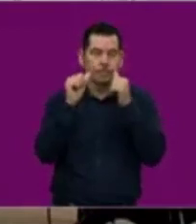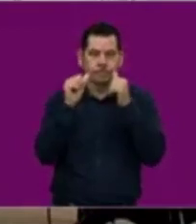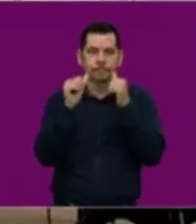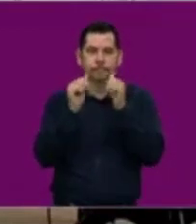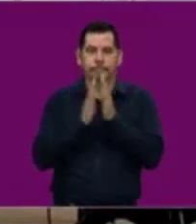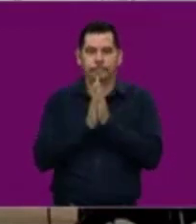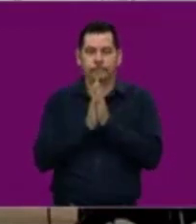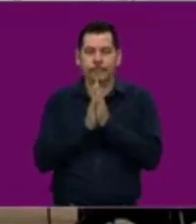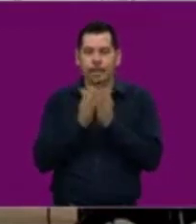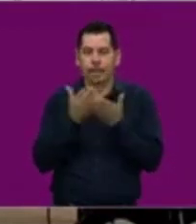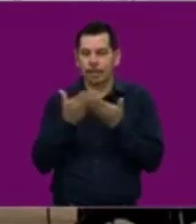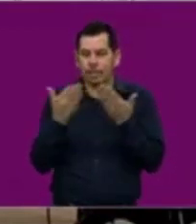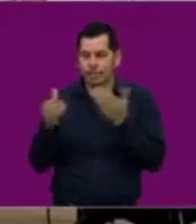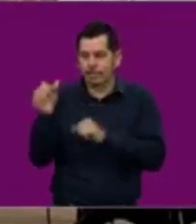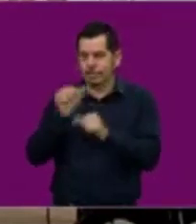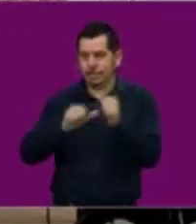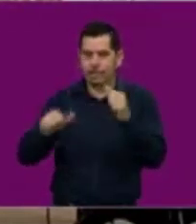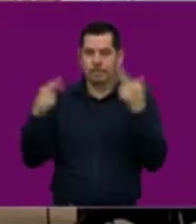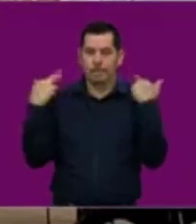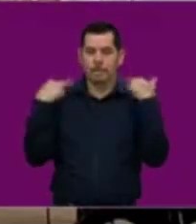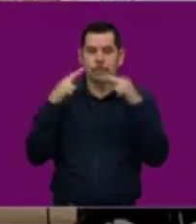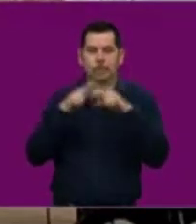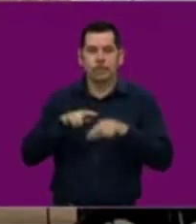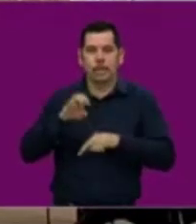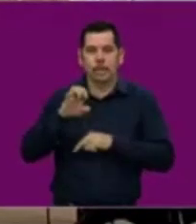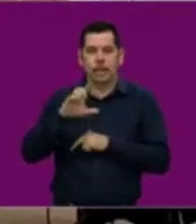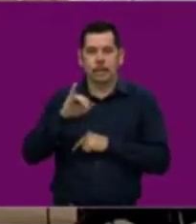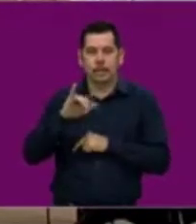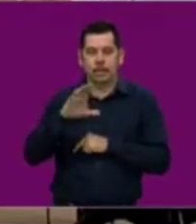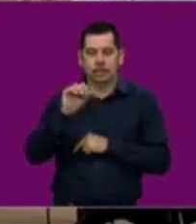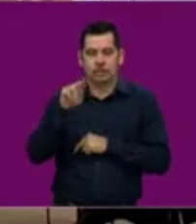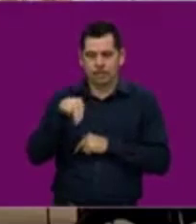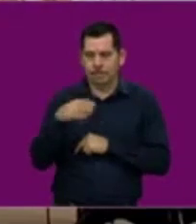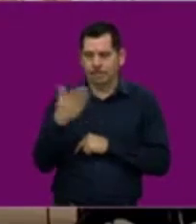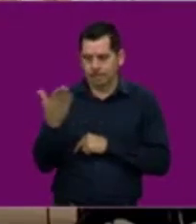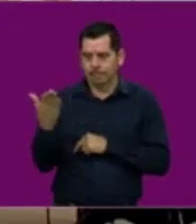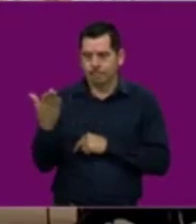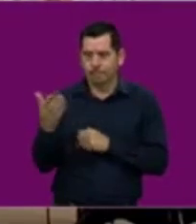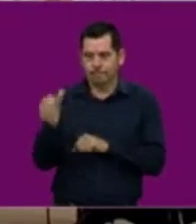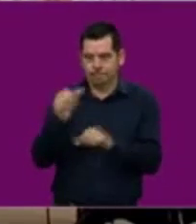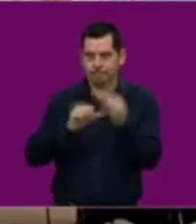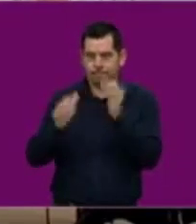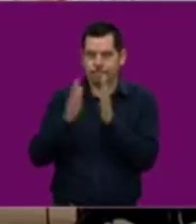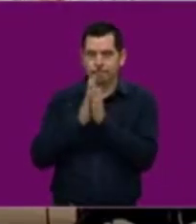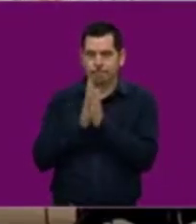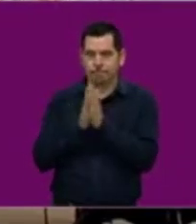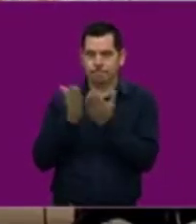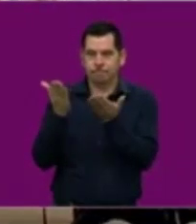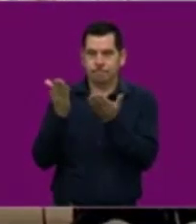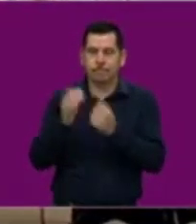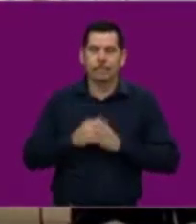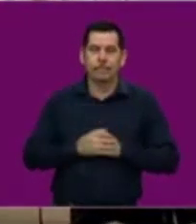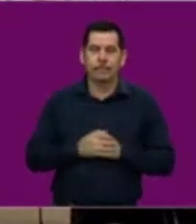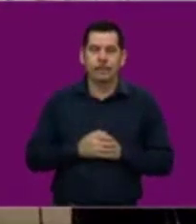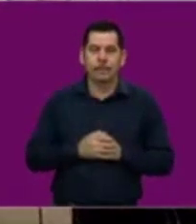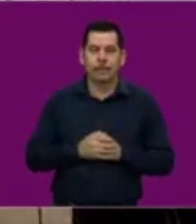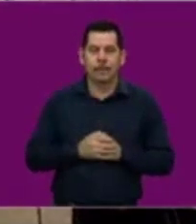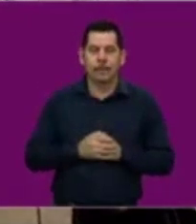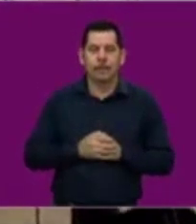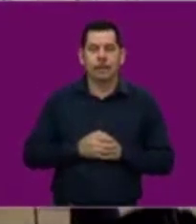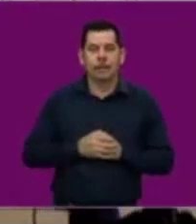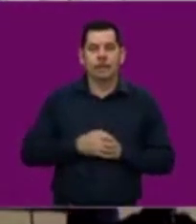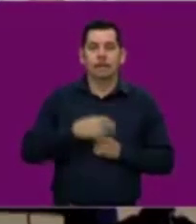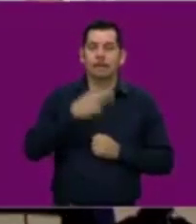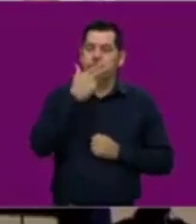al maestro el ya sin salgado de la paz también para escuchar su mensaje por favor amigas y amigos buenas